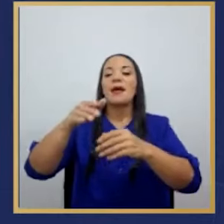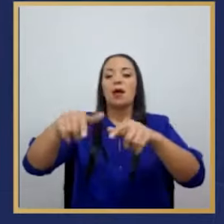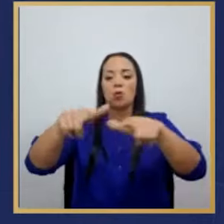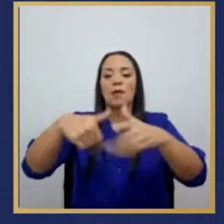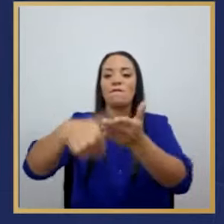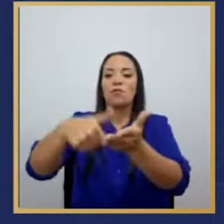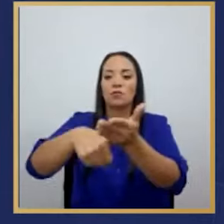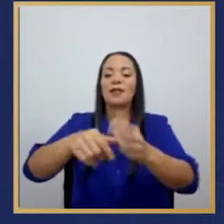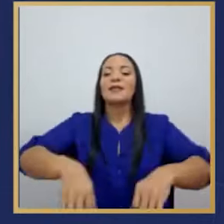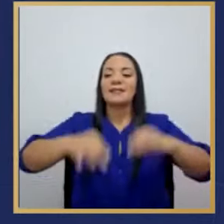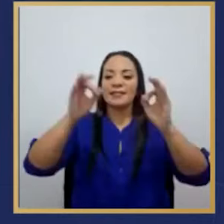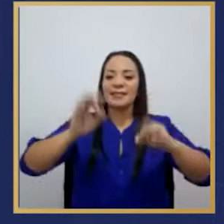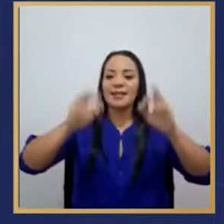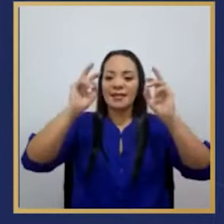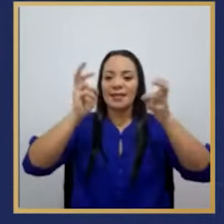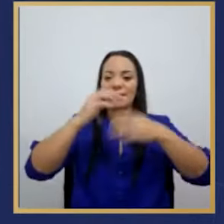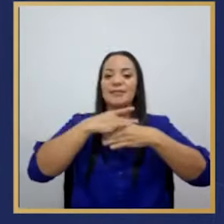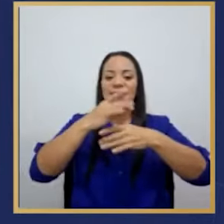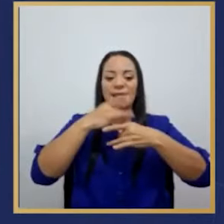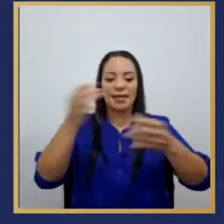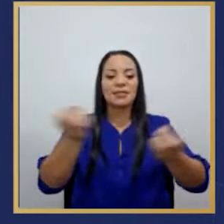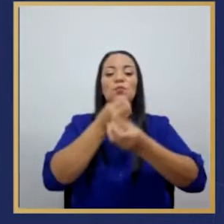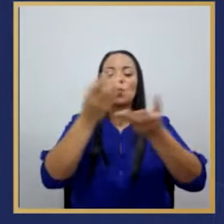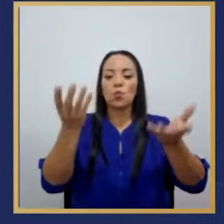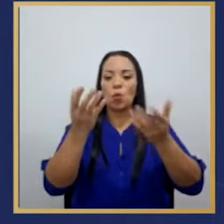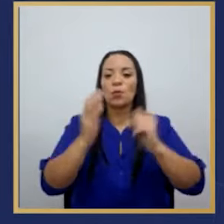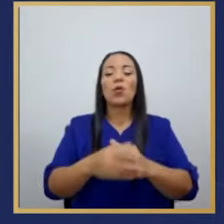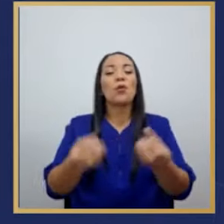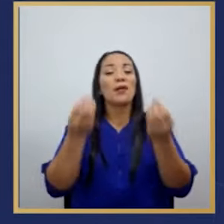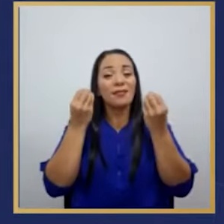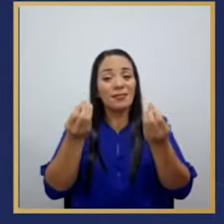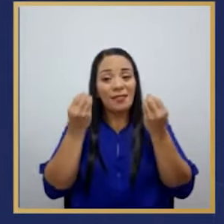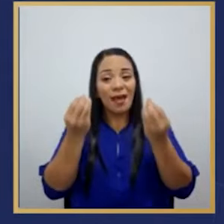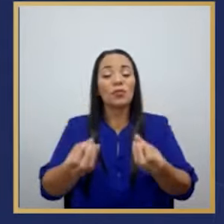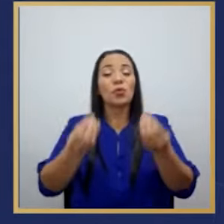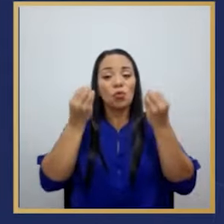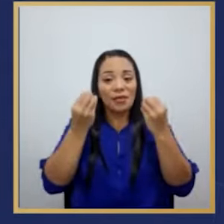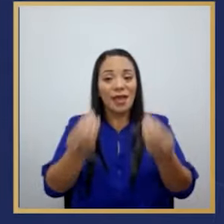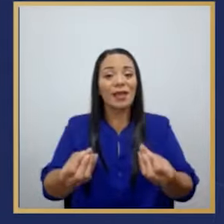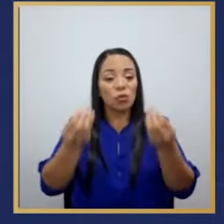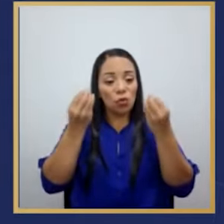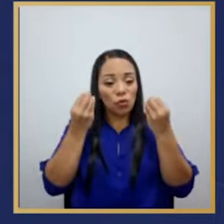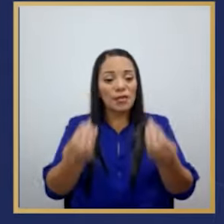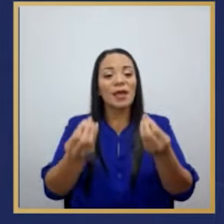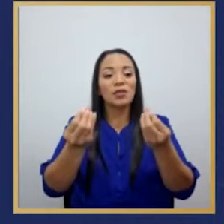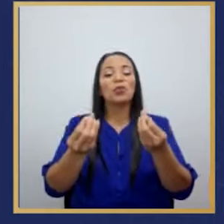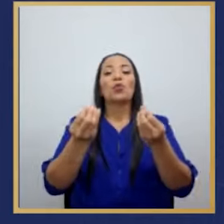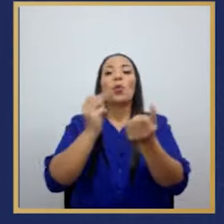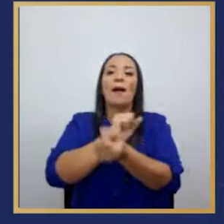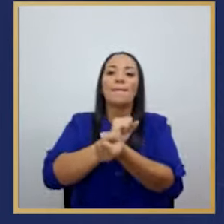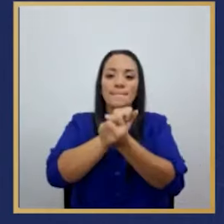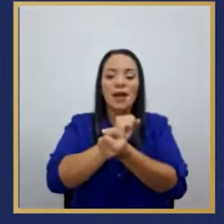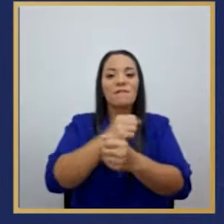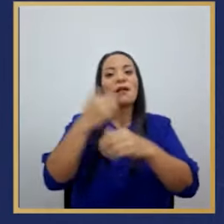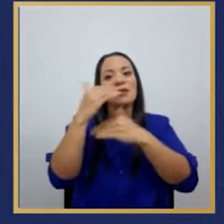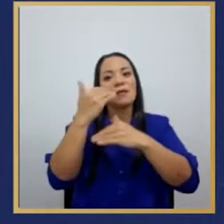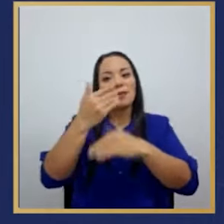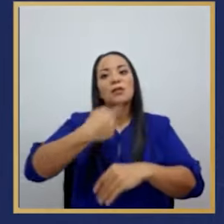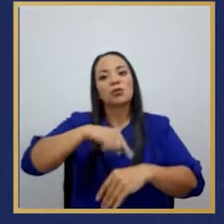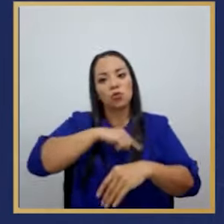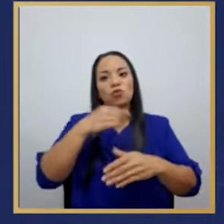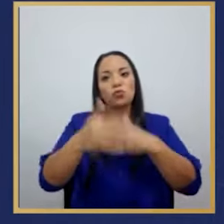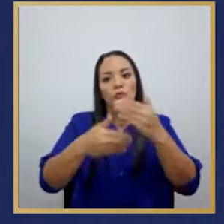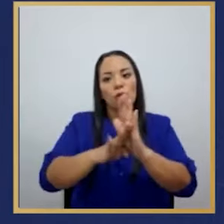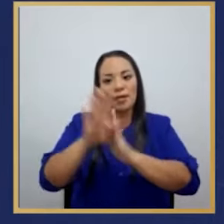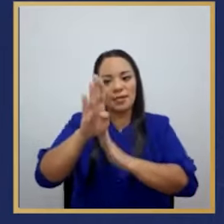decidir sobre los asuntos de interés público que tanto, tanto, tanto nos amarran y nos limitan para